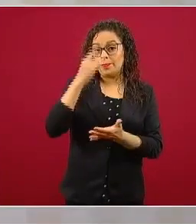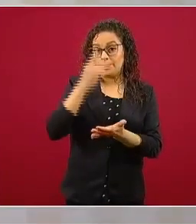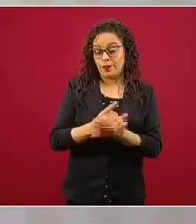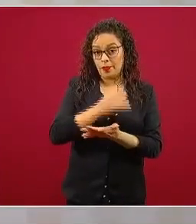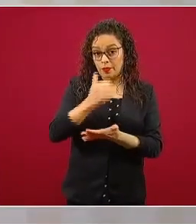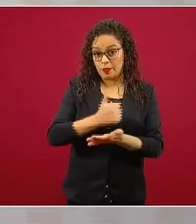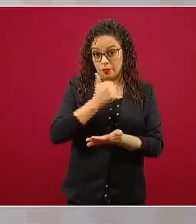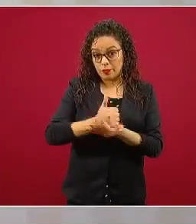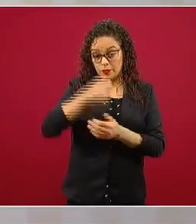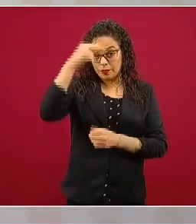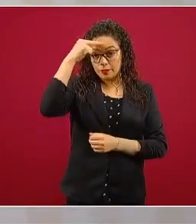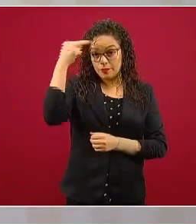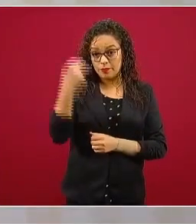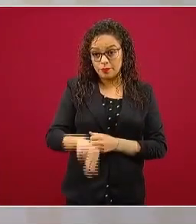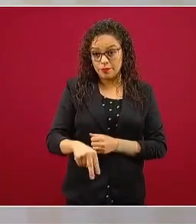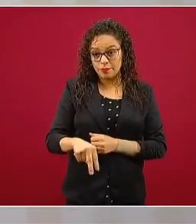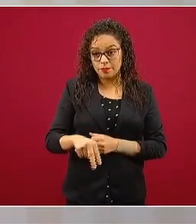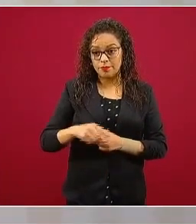10 de